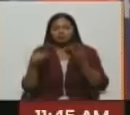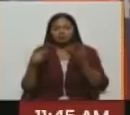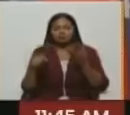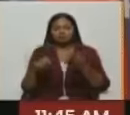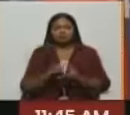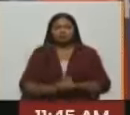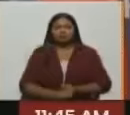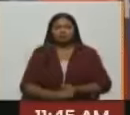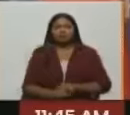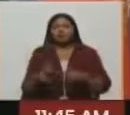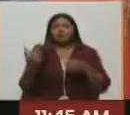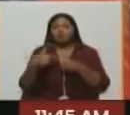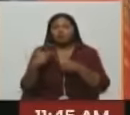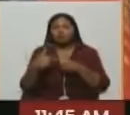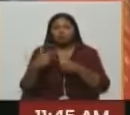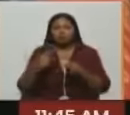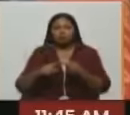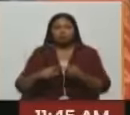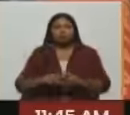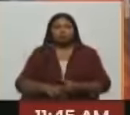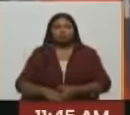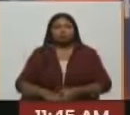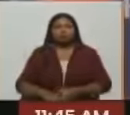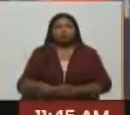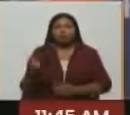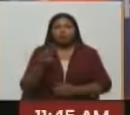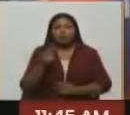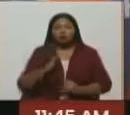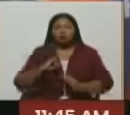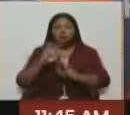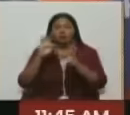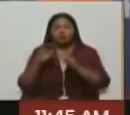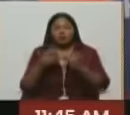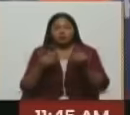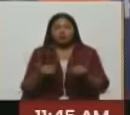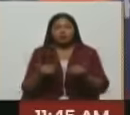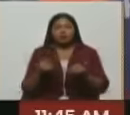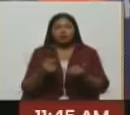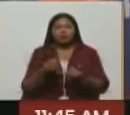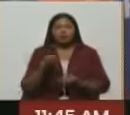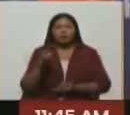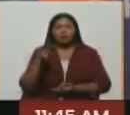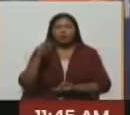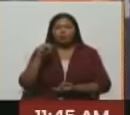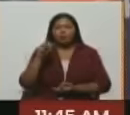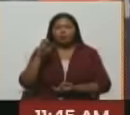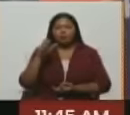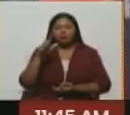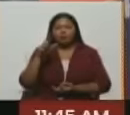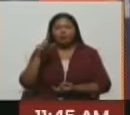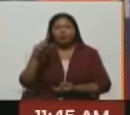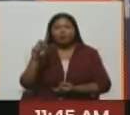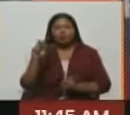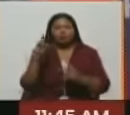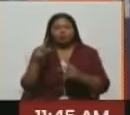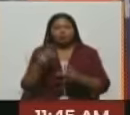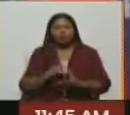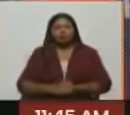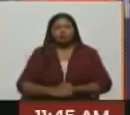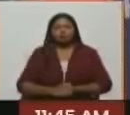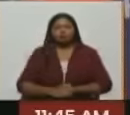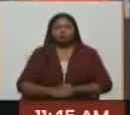el petróleo y buscar por esa vía, como lo dijo Bromfield en una oportunidad, lo dijo Bolton en